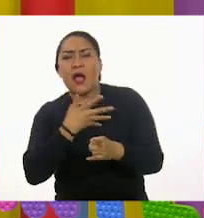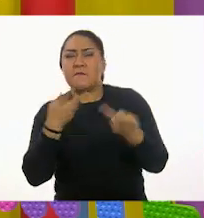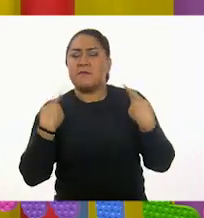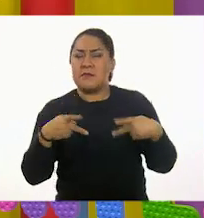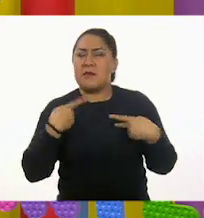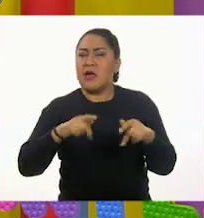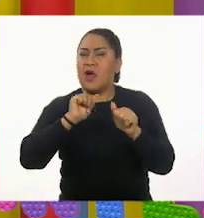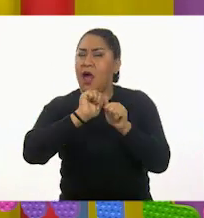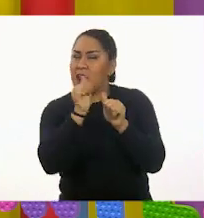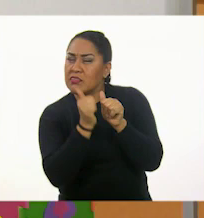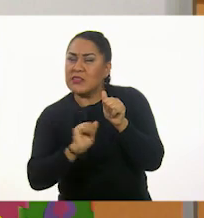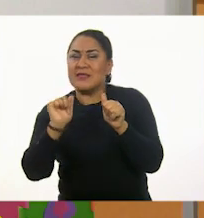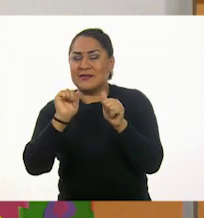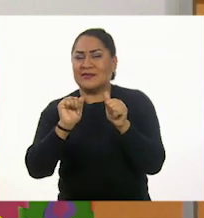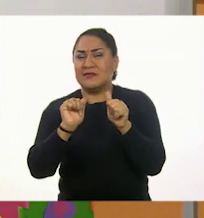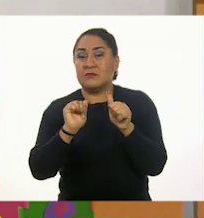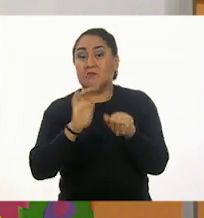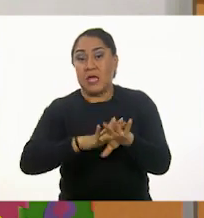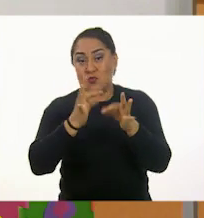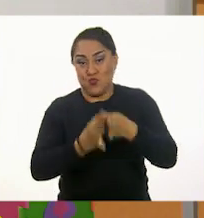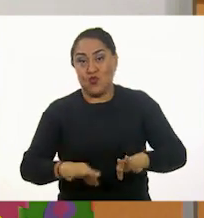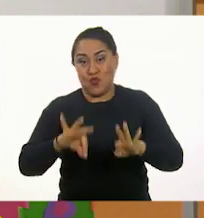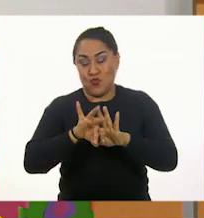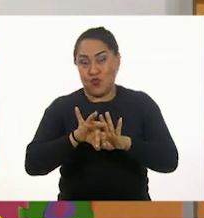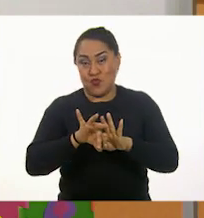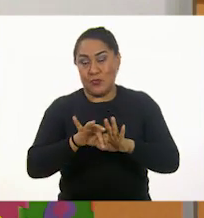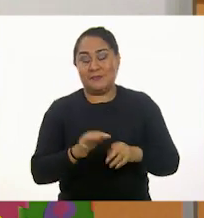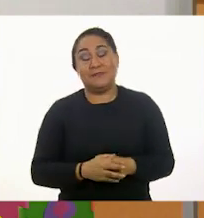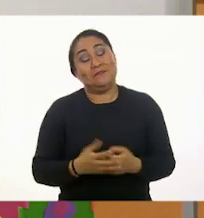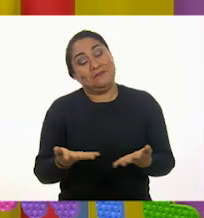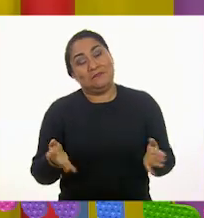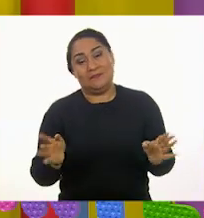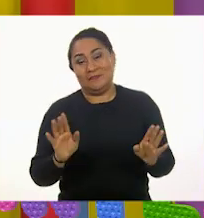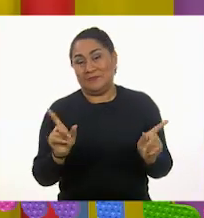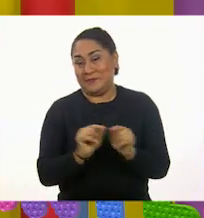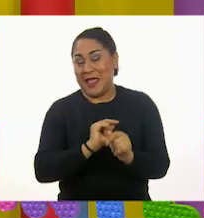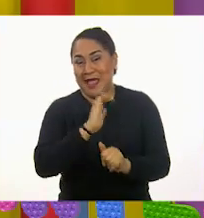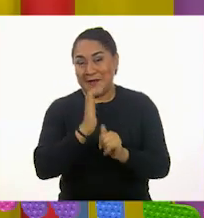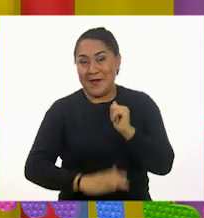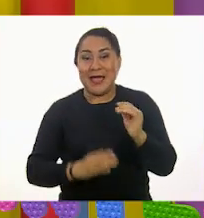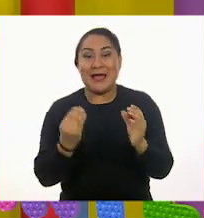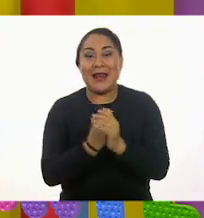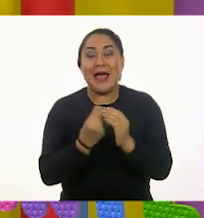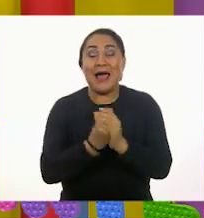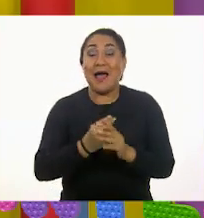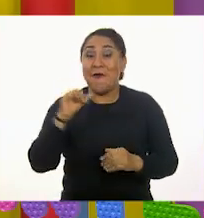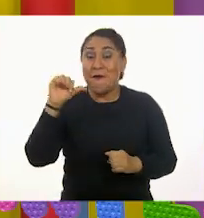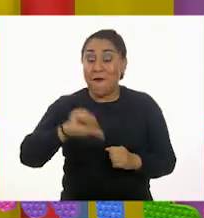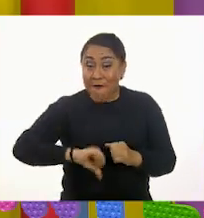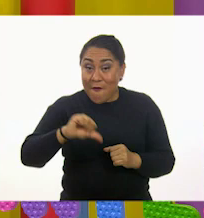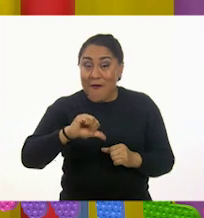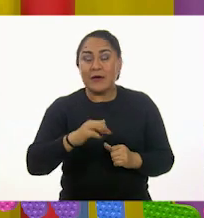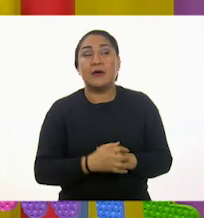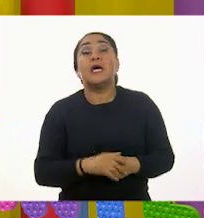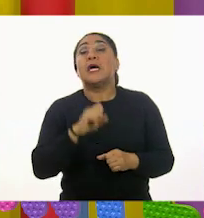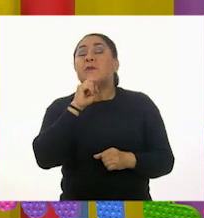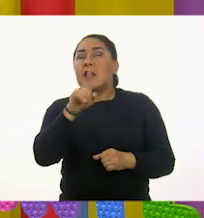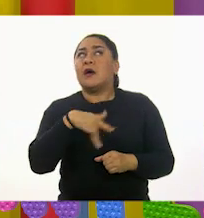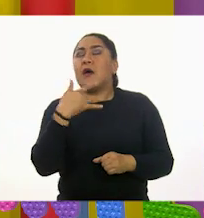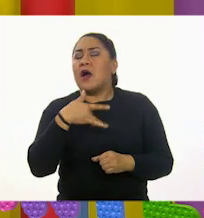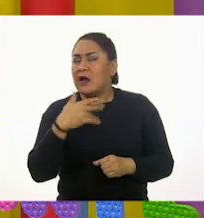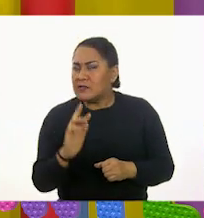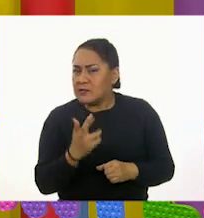artistas representativos. Y bueno, hemos terminado con eso esta clase de hoy. Y también